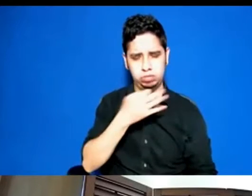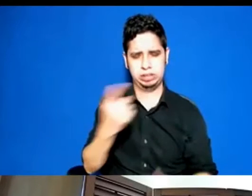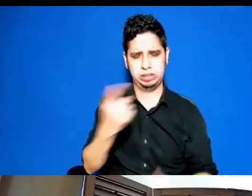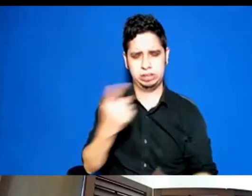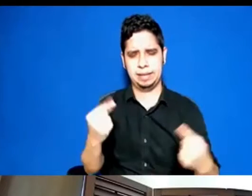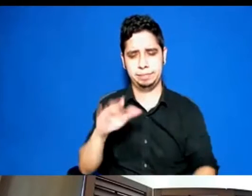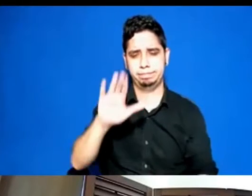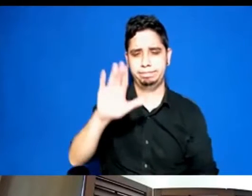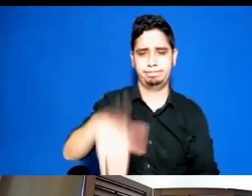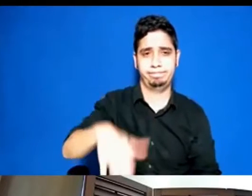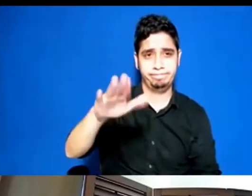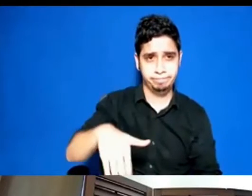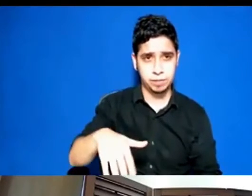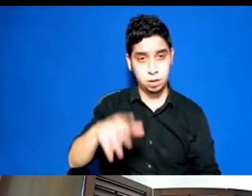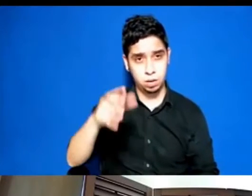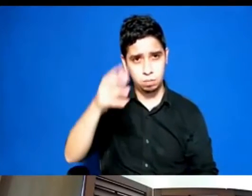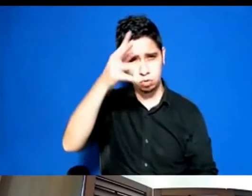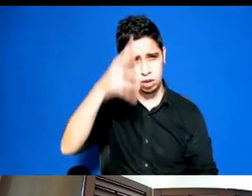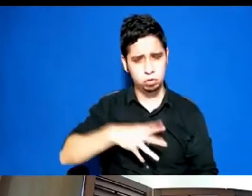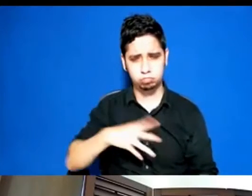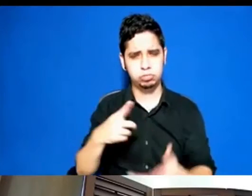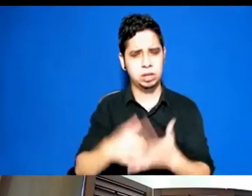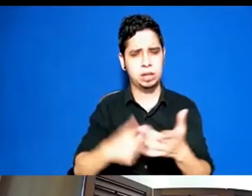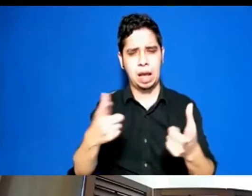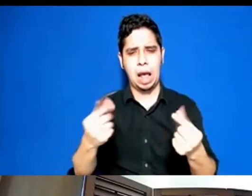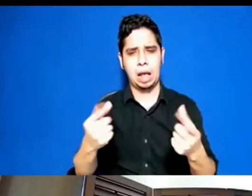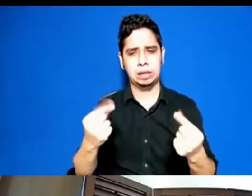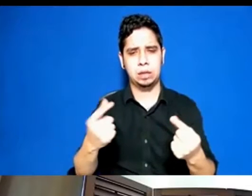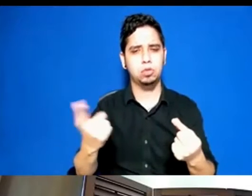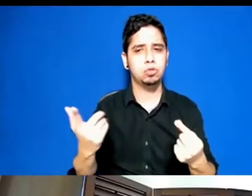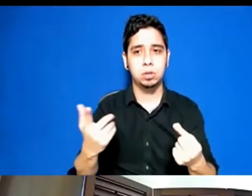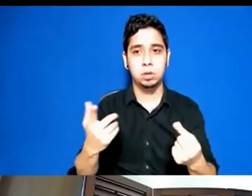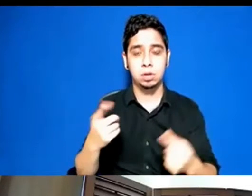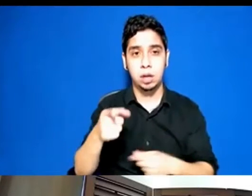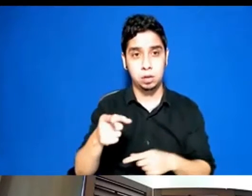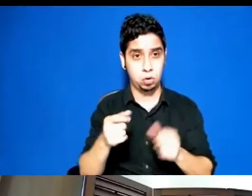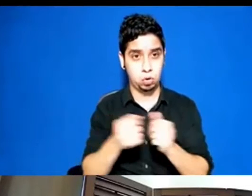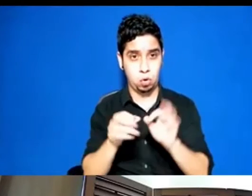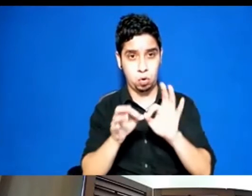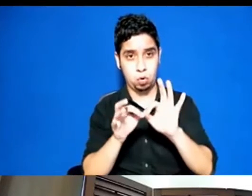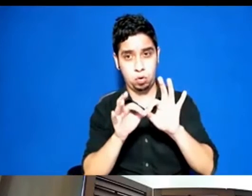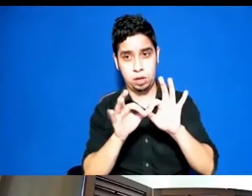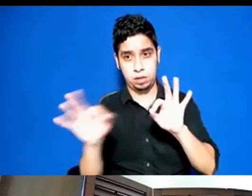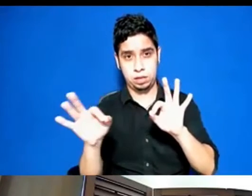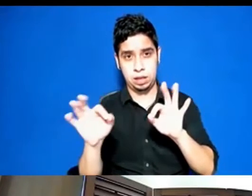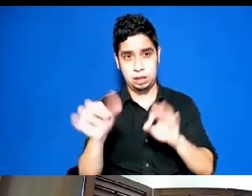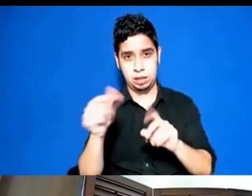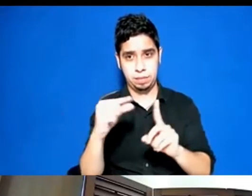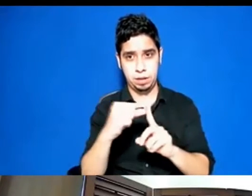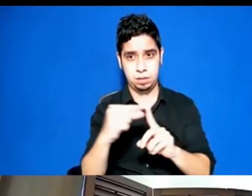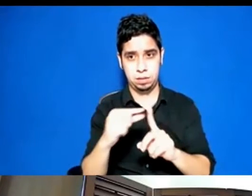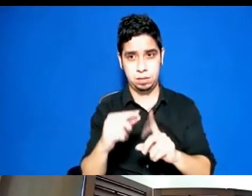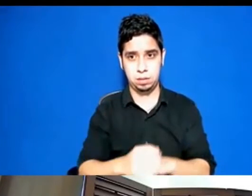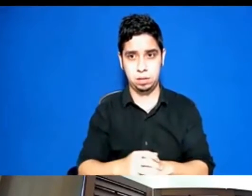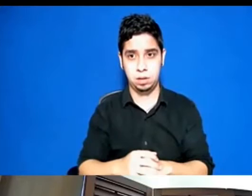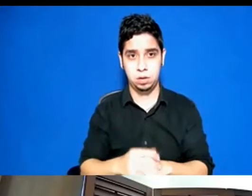hola muchachos, yo soy vecina, ¿qué están haciendo? Me contestaron con una oración como de 10 palabras, 8 yo